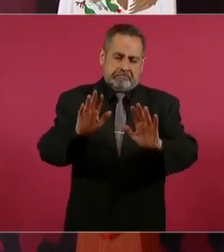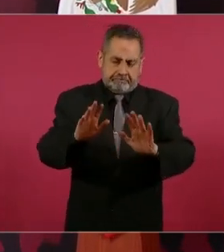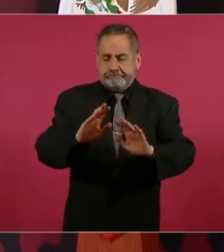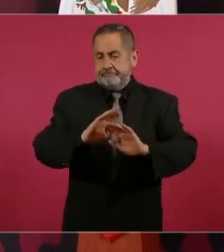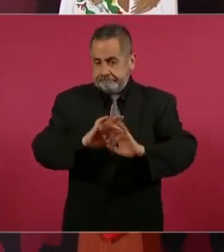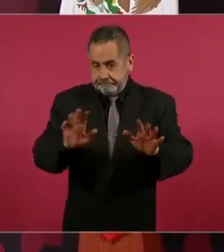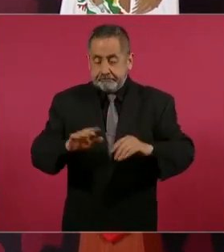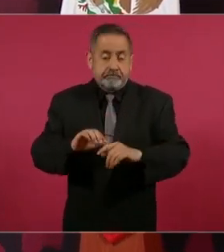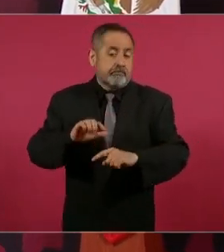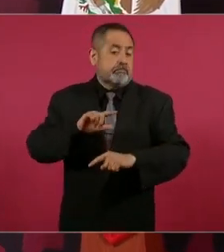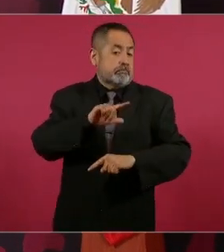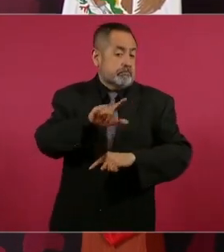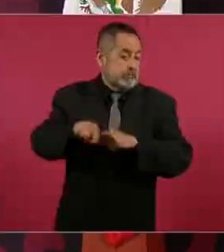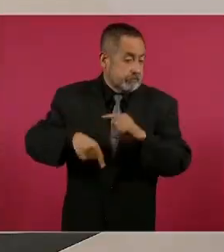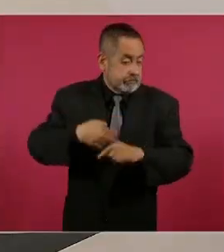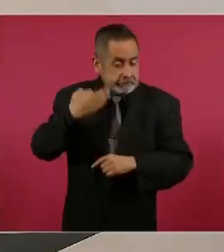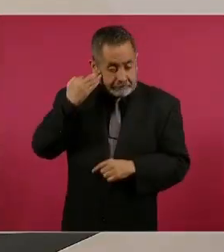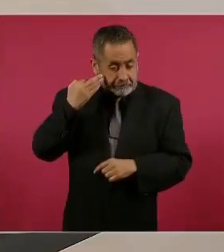tiempo